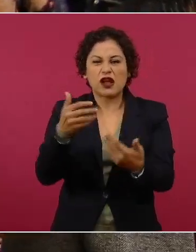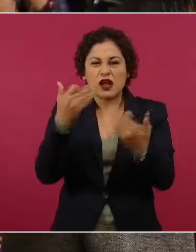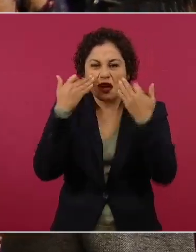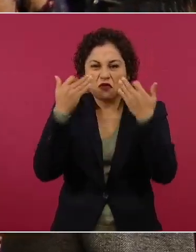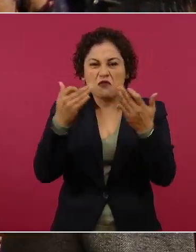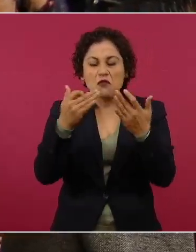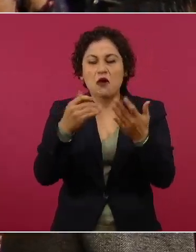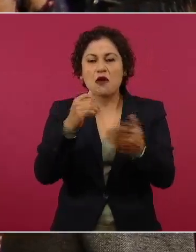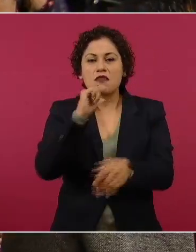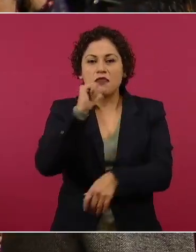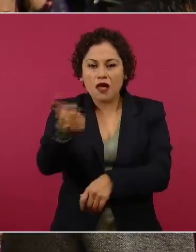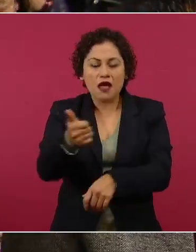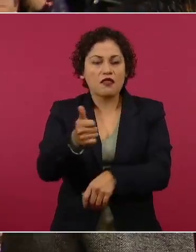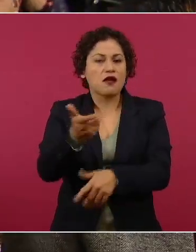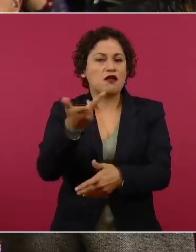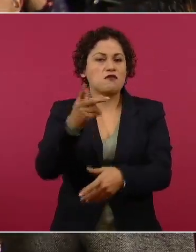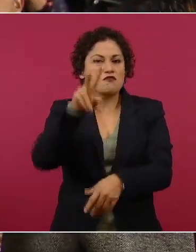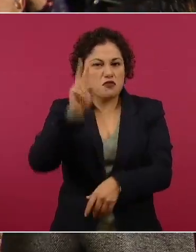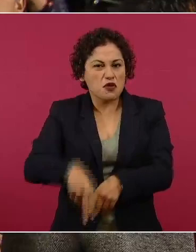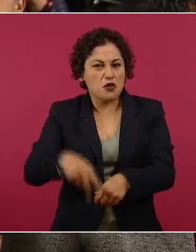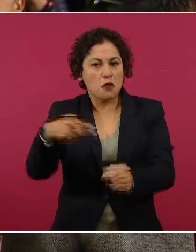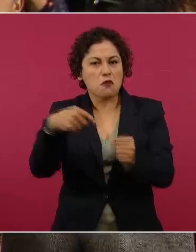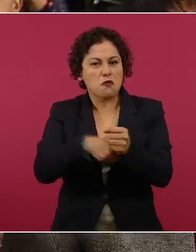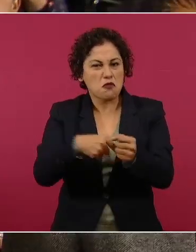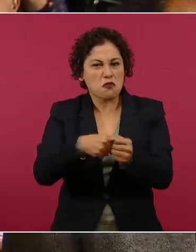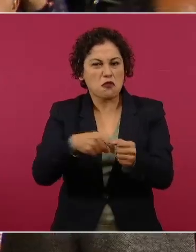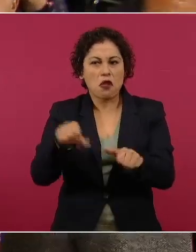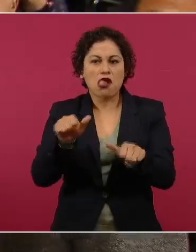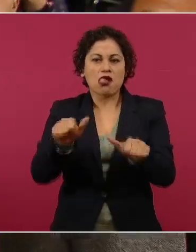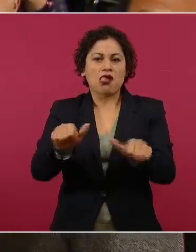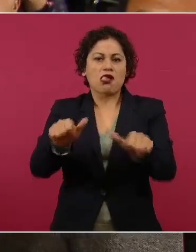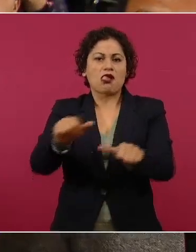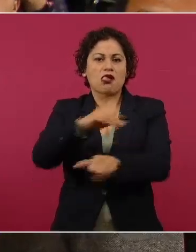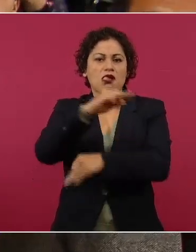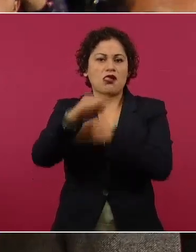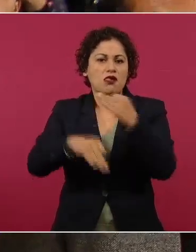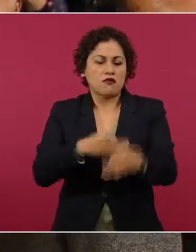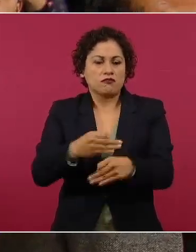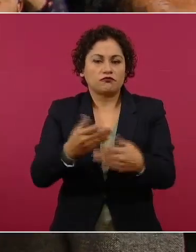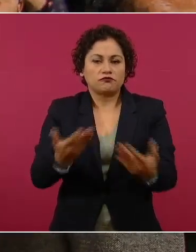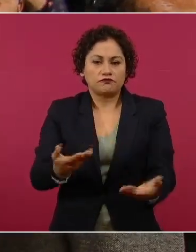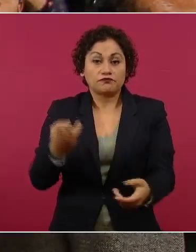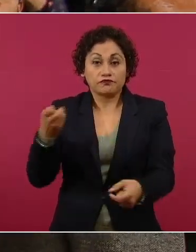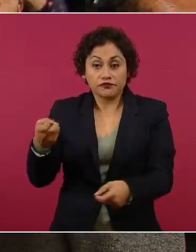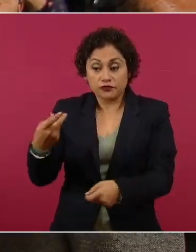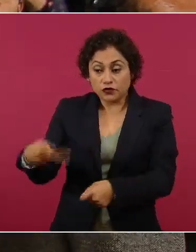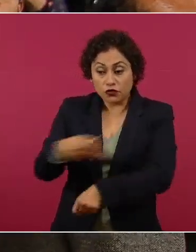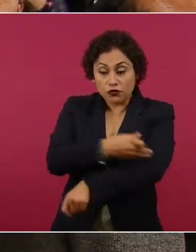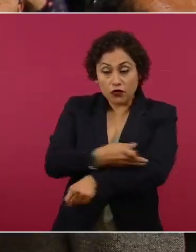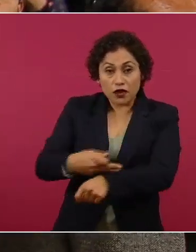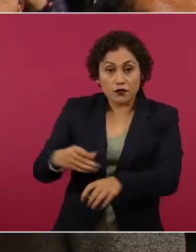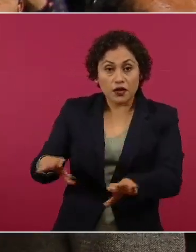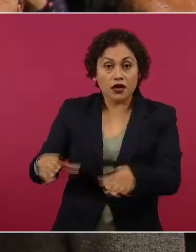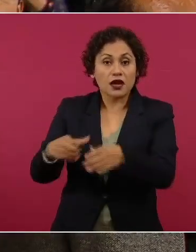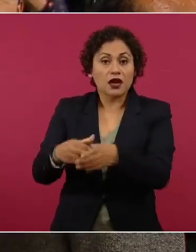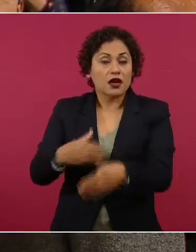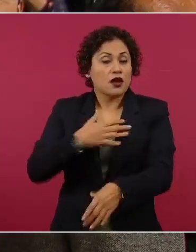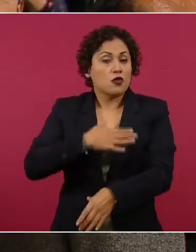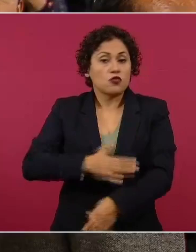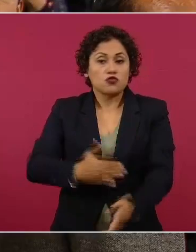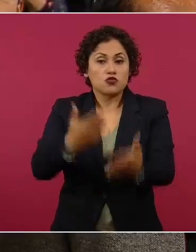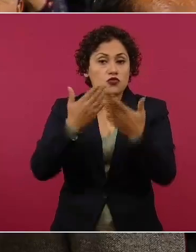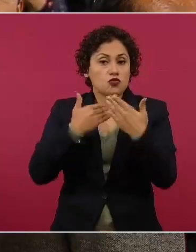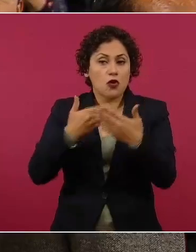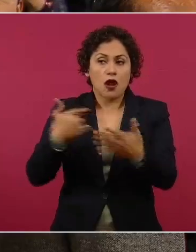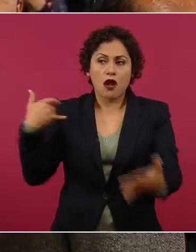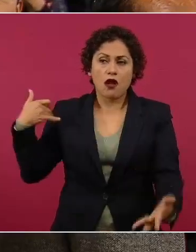supervisión, ocultamiento de la verdad y total impunidad. Este es el contexto, presidente, que antecede y rodea una nueva injusticia contra la misma